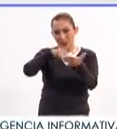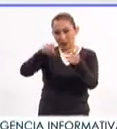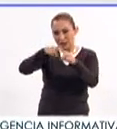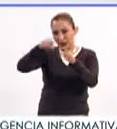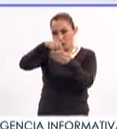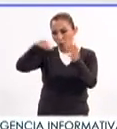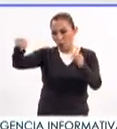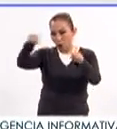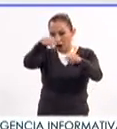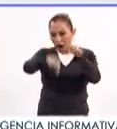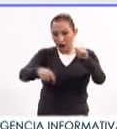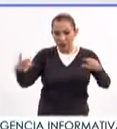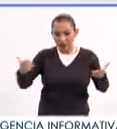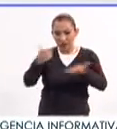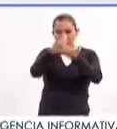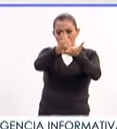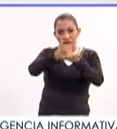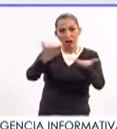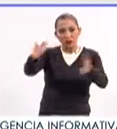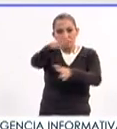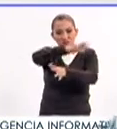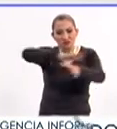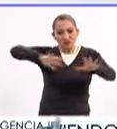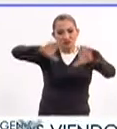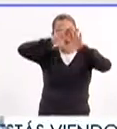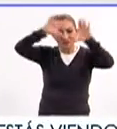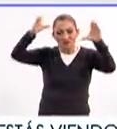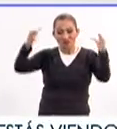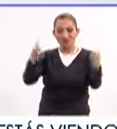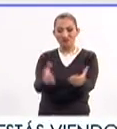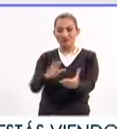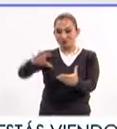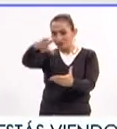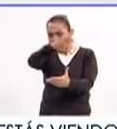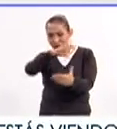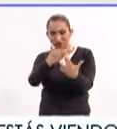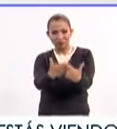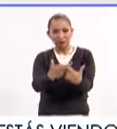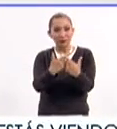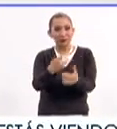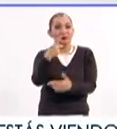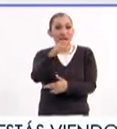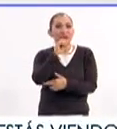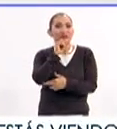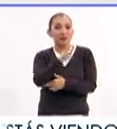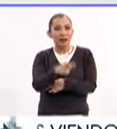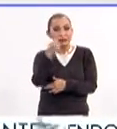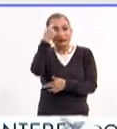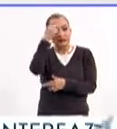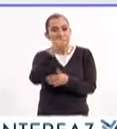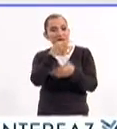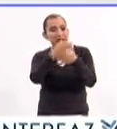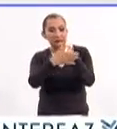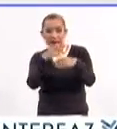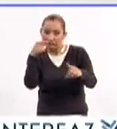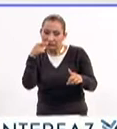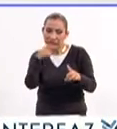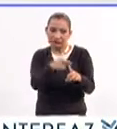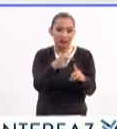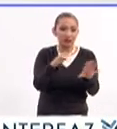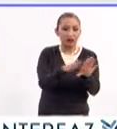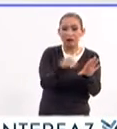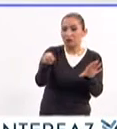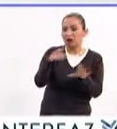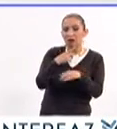fundamental, componen la mayor parte de la superficie de nuestro planeta, por lo que también hacer conciencia específica de